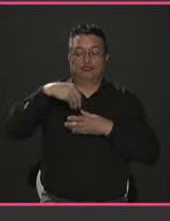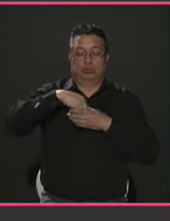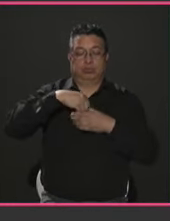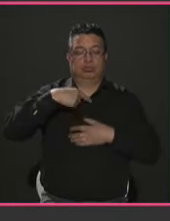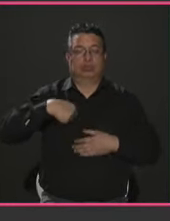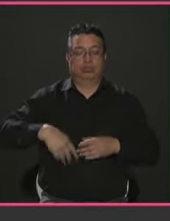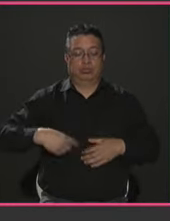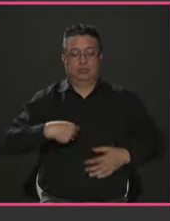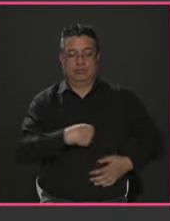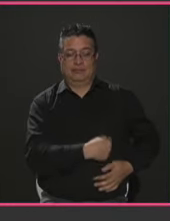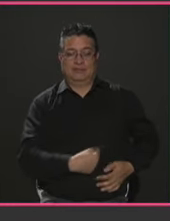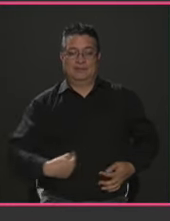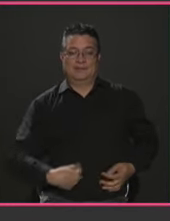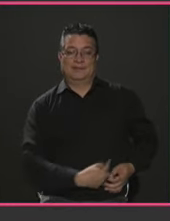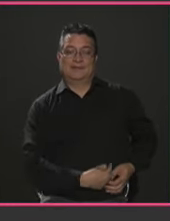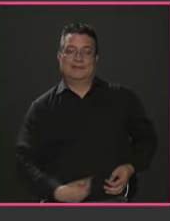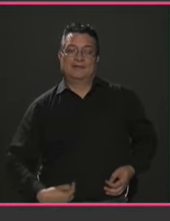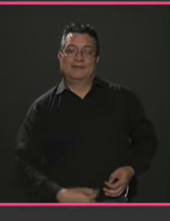el intestino